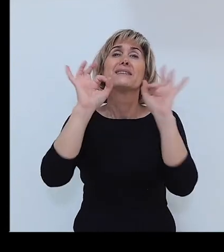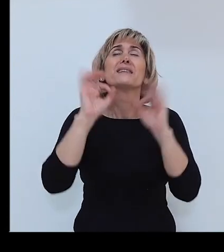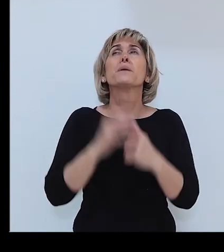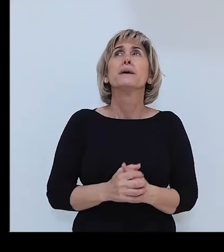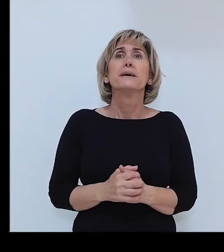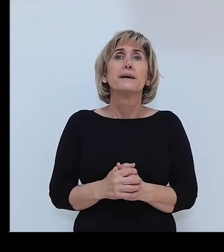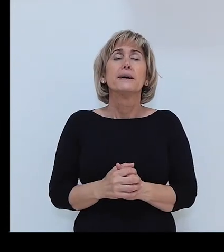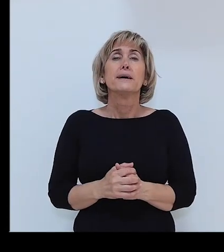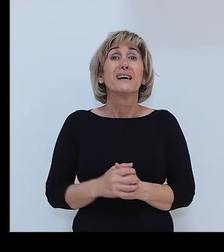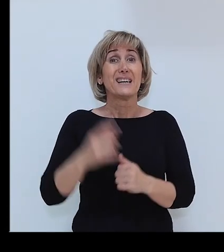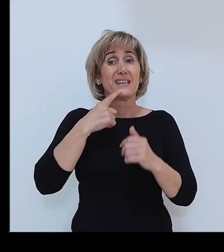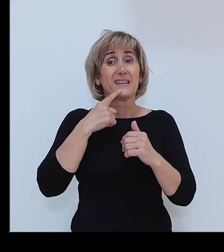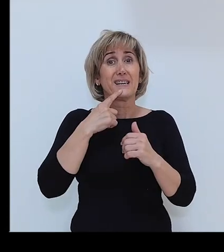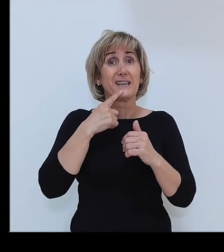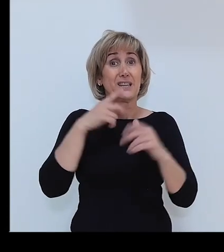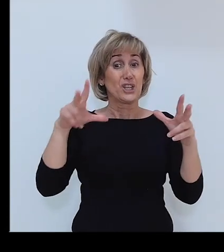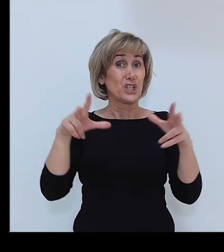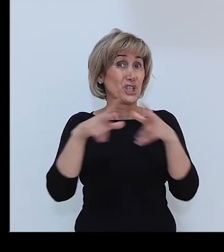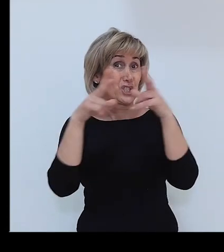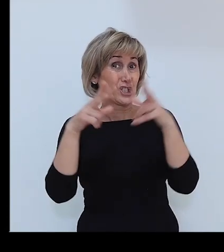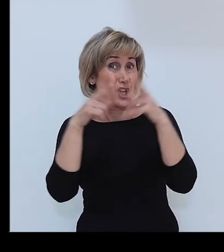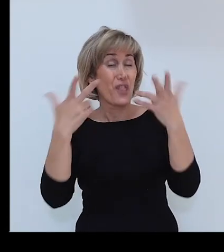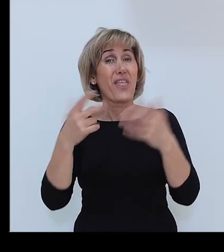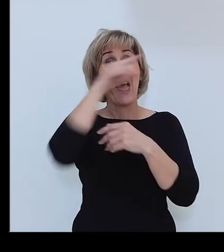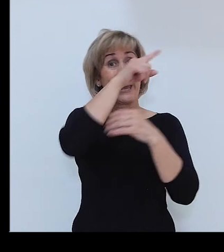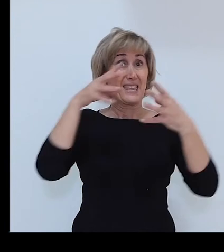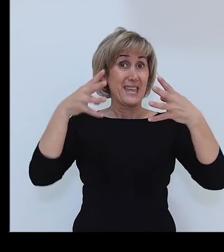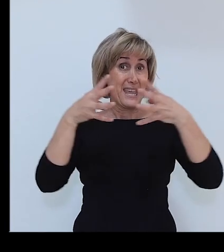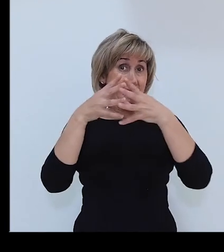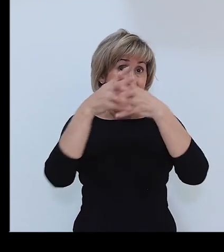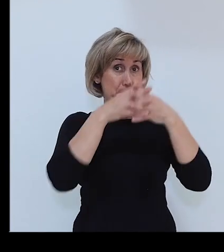hablado todas vosotras del gran texto de